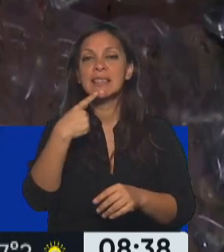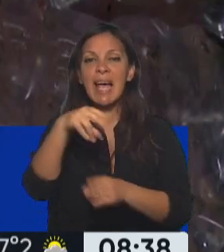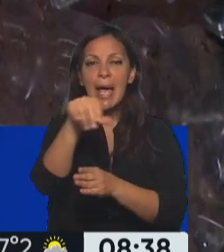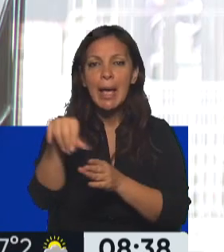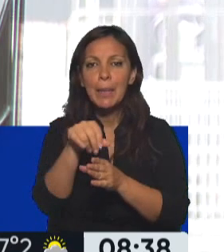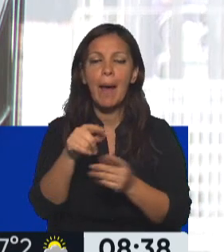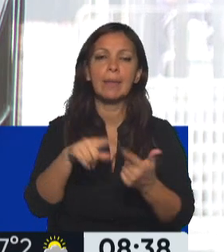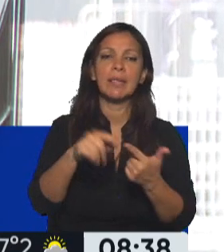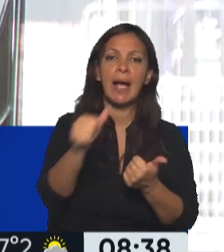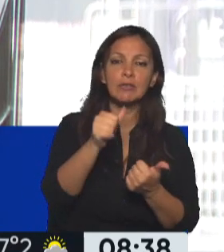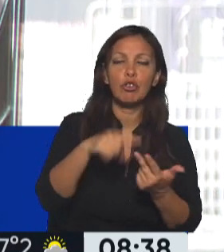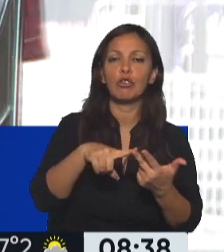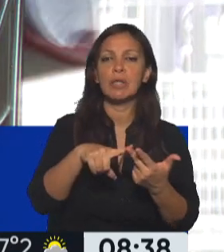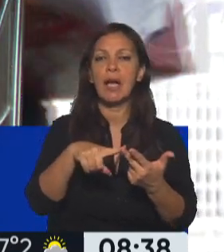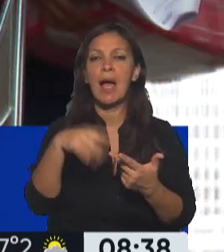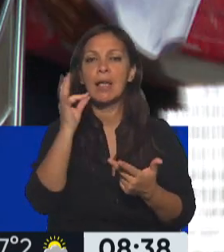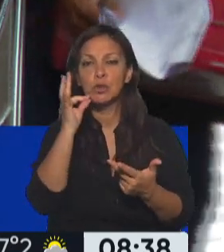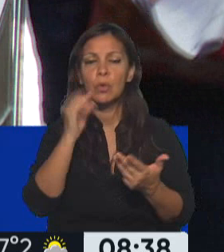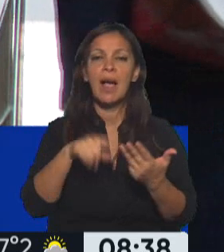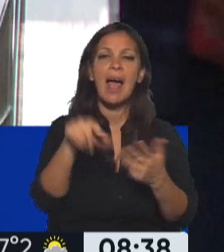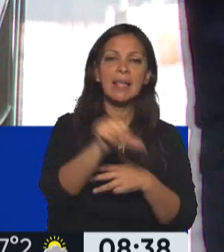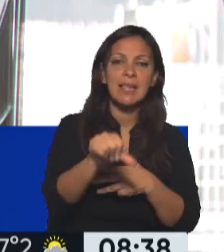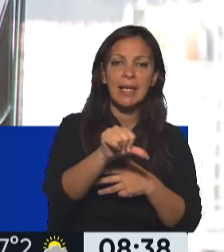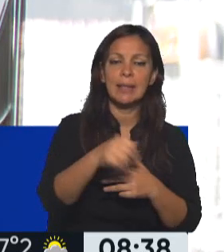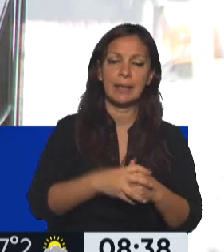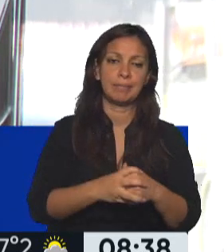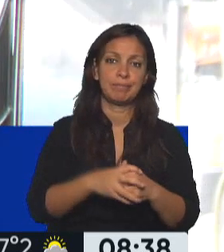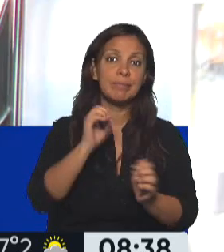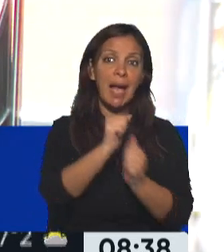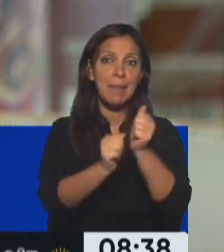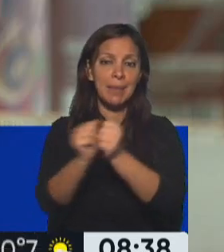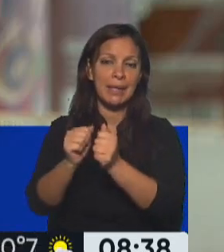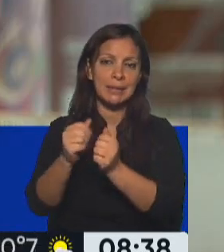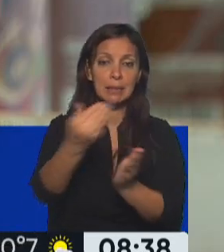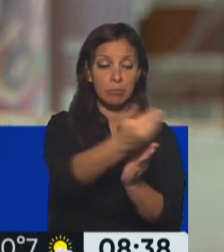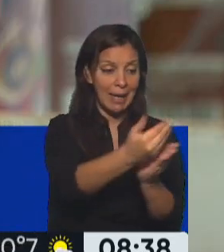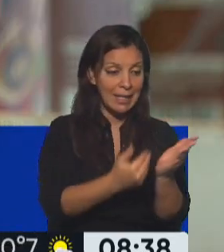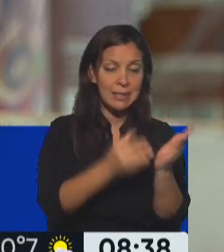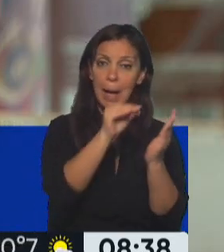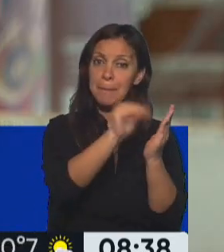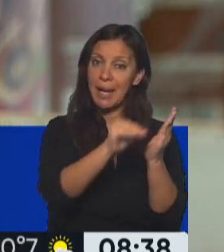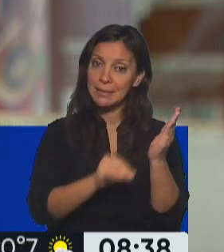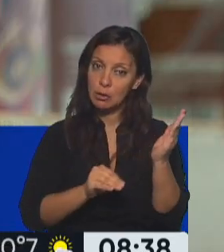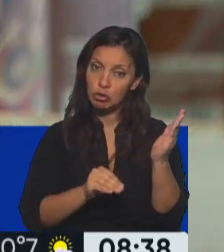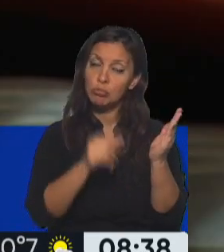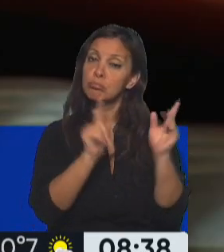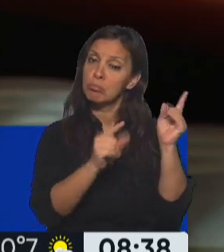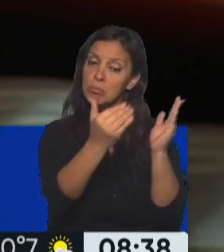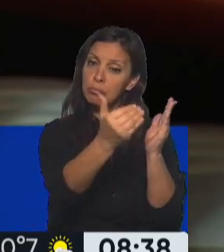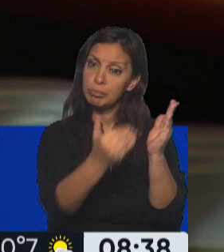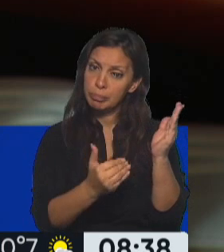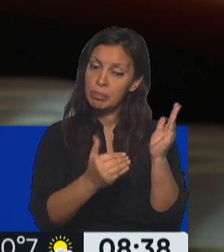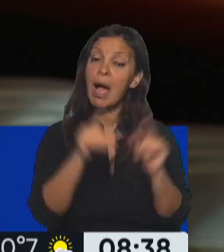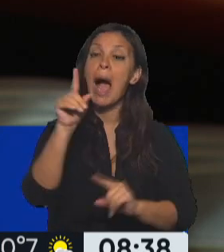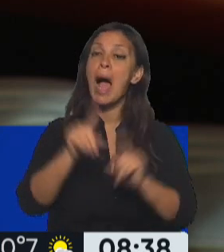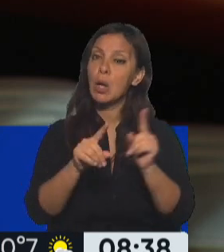gaseosas, en el azúcar, en el aceite. Estamos recibiendo de parte de los proveedores listas con precios con descuento. En algunos casos son precios